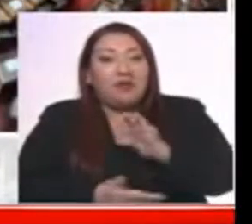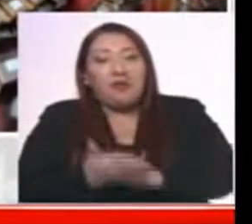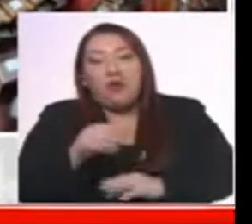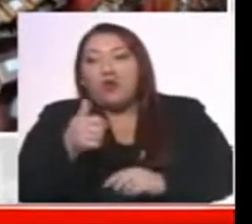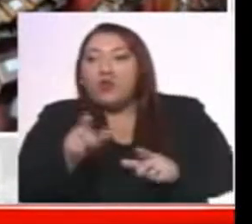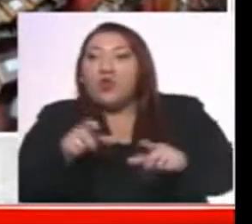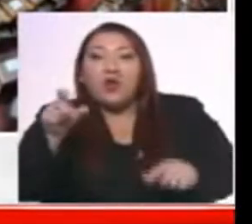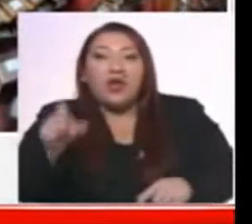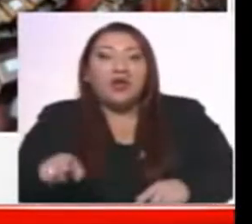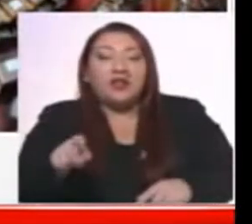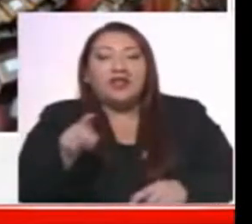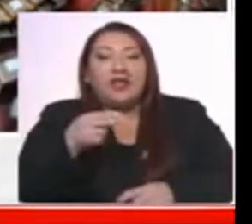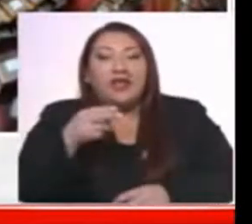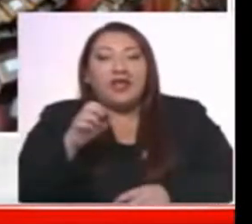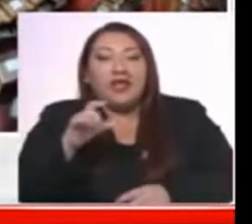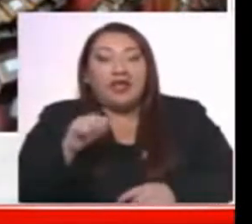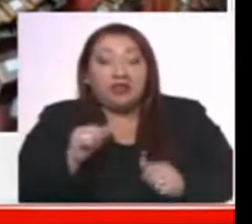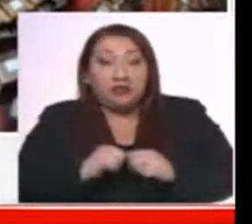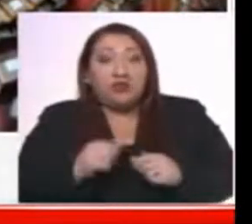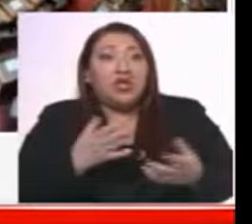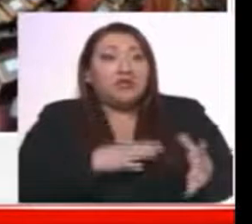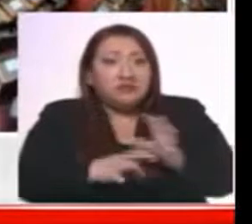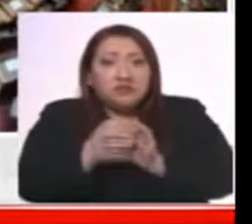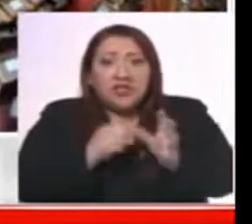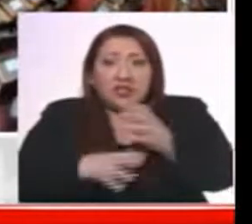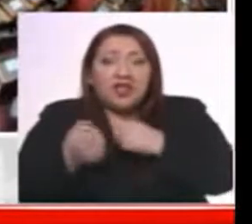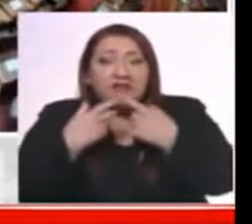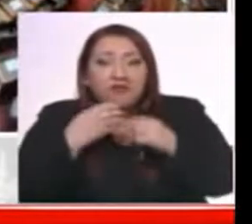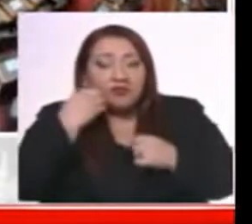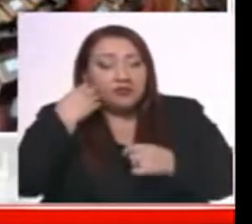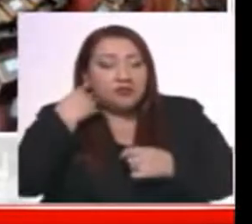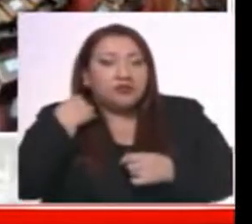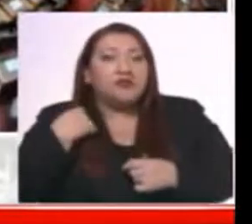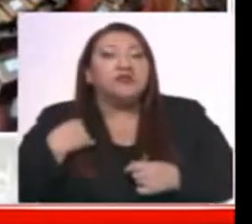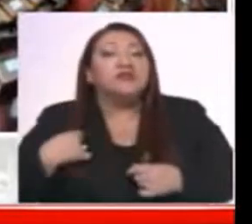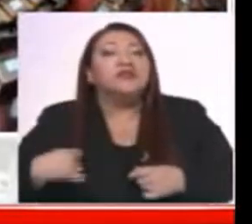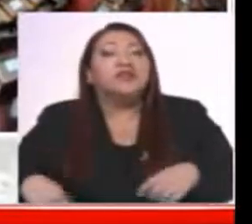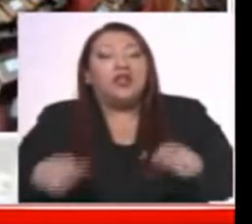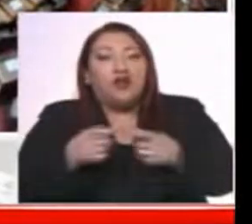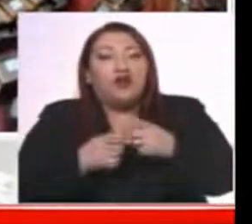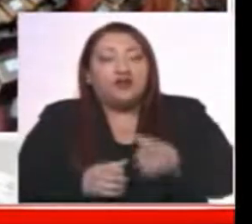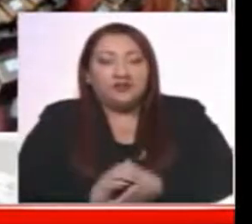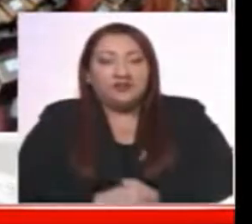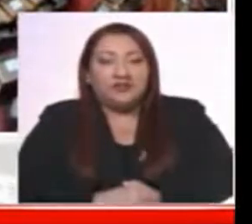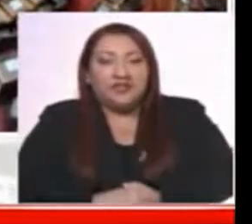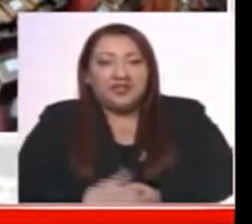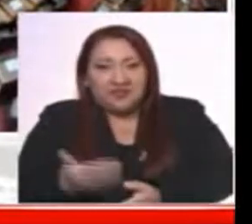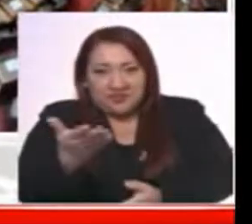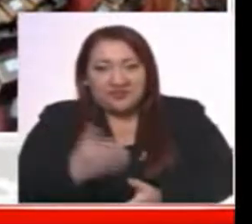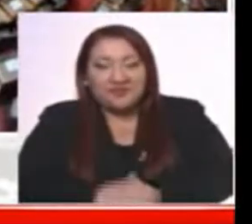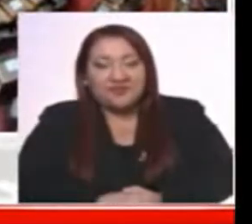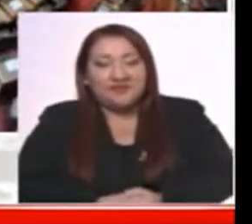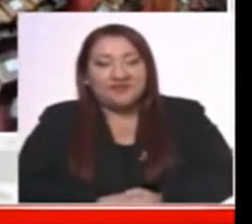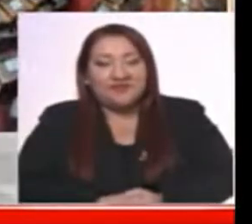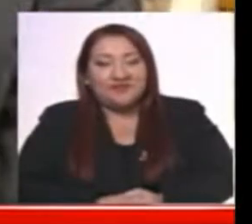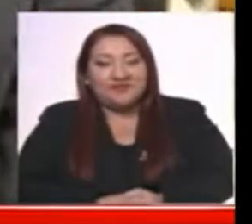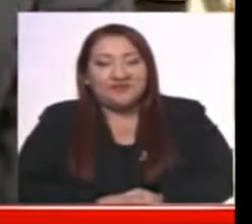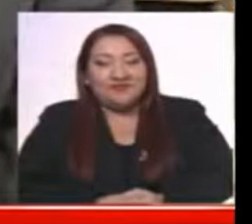punto informativo. Helen Vances continúa recogiendo las reacciones de los congresistas de la República. Contigo, Helen, te